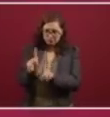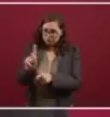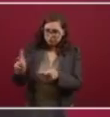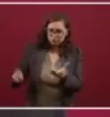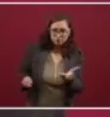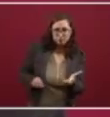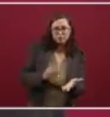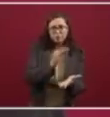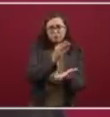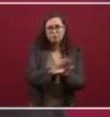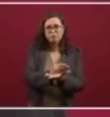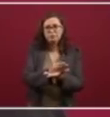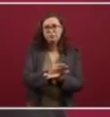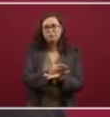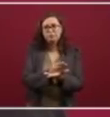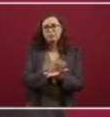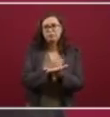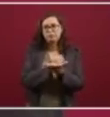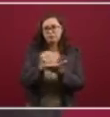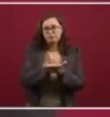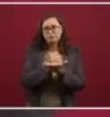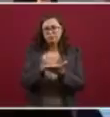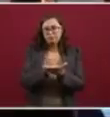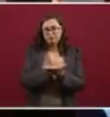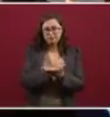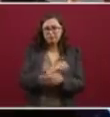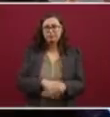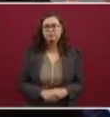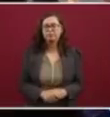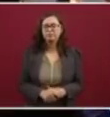los que tienen estos créditos.